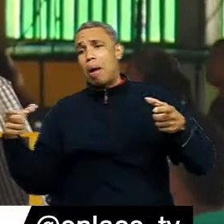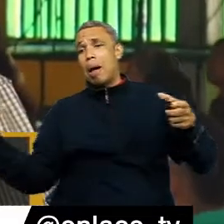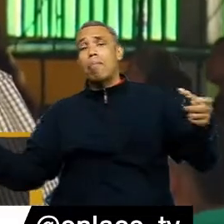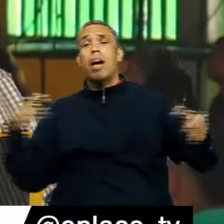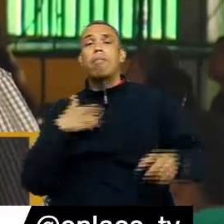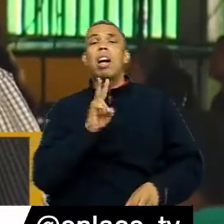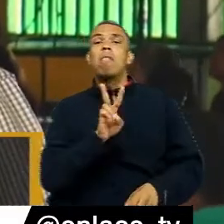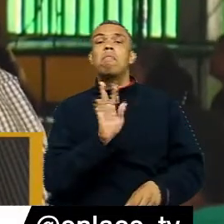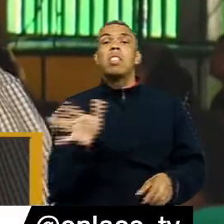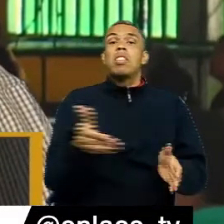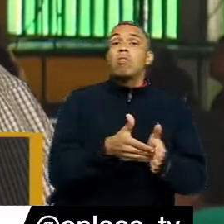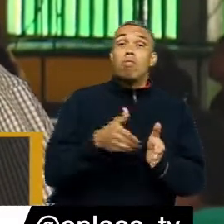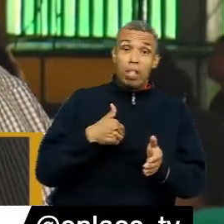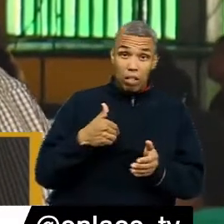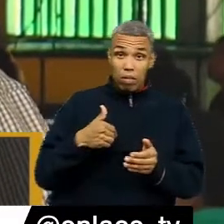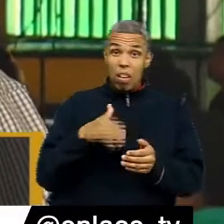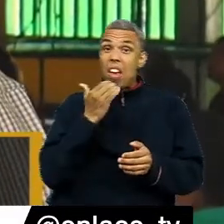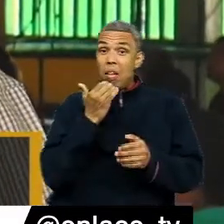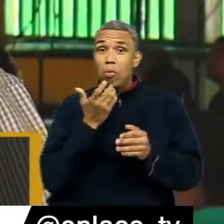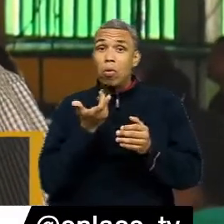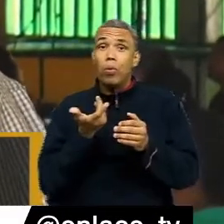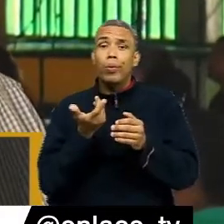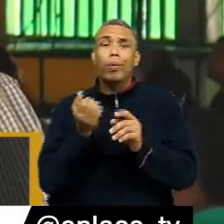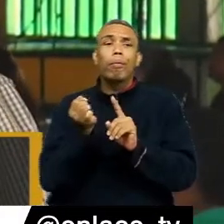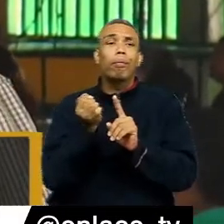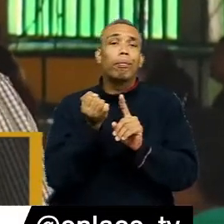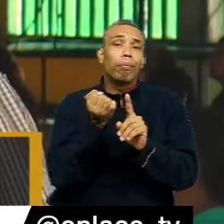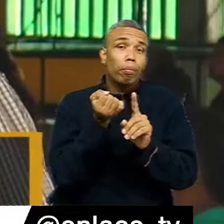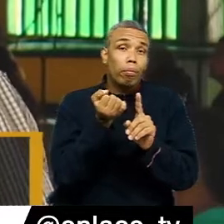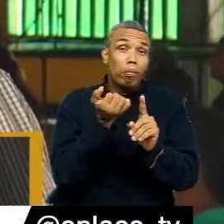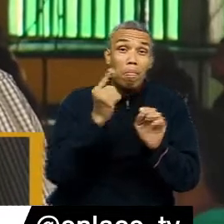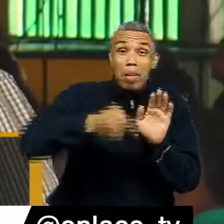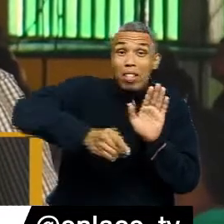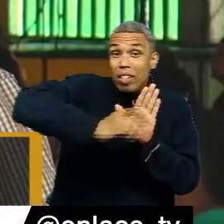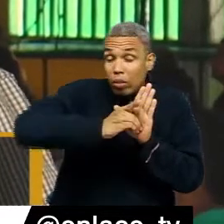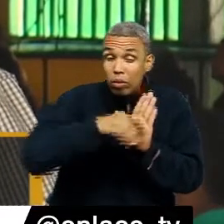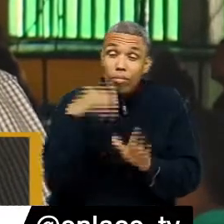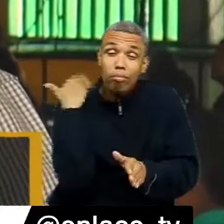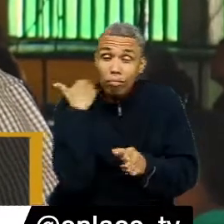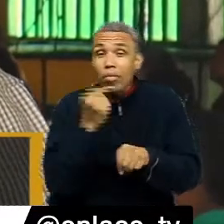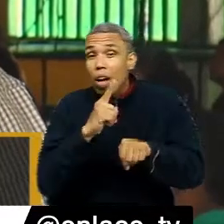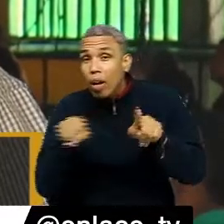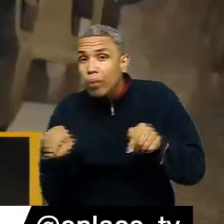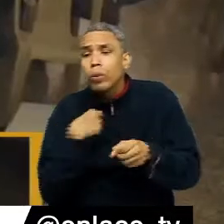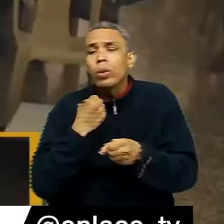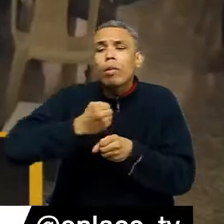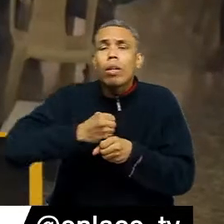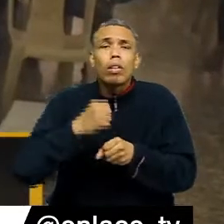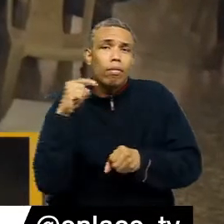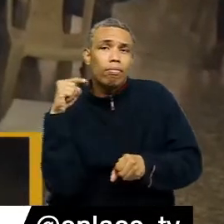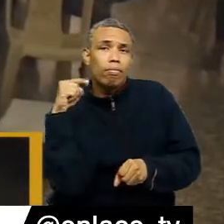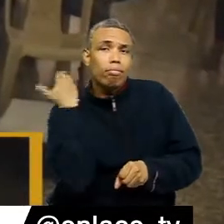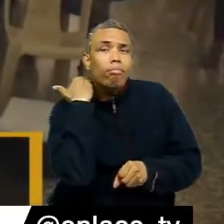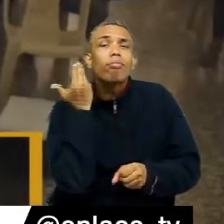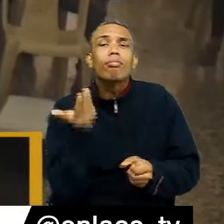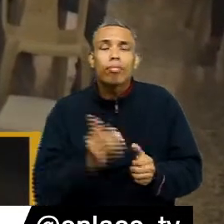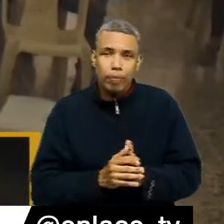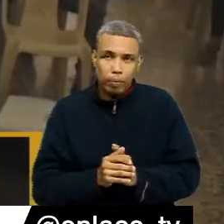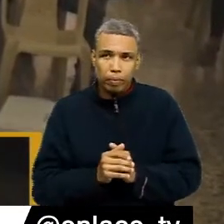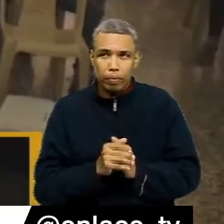y esto nos ha traído cualquier cantidad de dificultades. El líder de Asojuntas del corregimiento del centro y ex concejal de Barranca Bermeja, Jaime Enrique